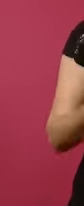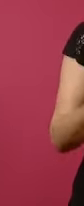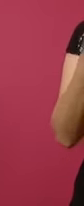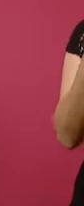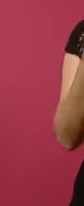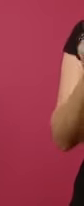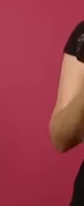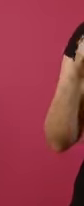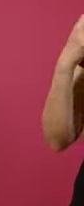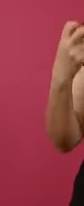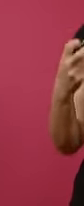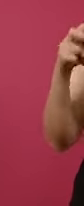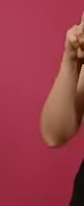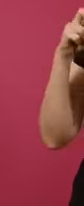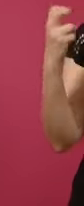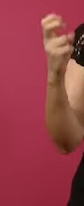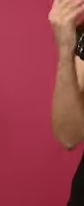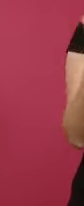porque